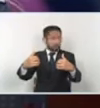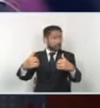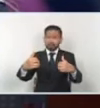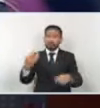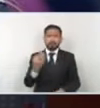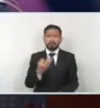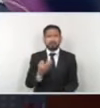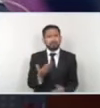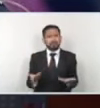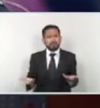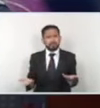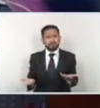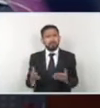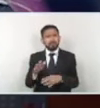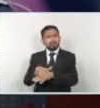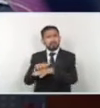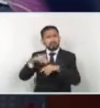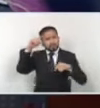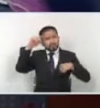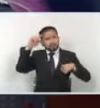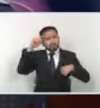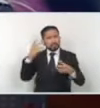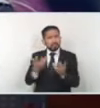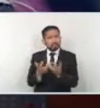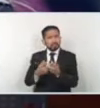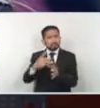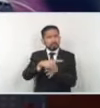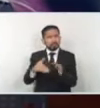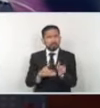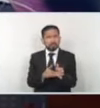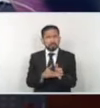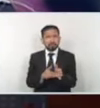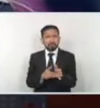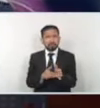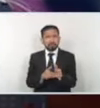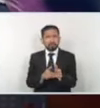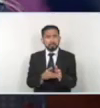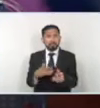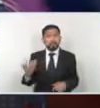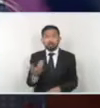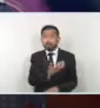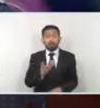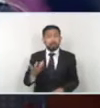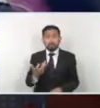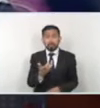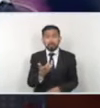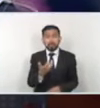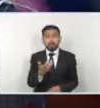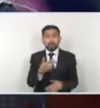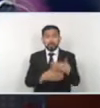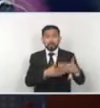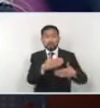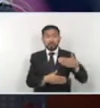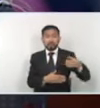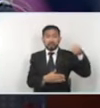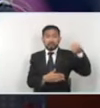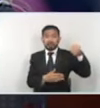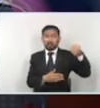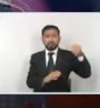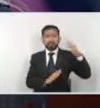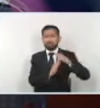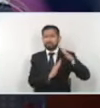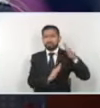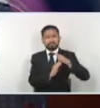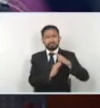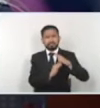favor, un llamado a la conciencia, colegas diputados, que todas estas dispensas no se continúen